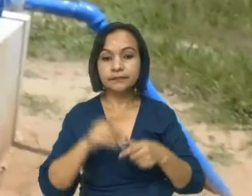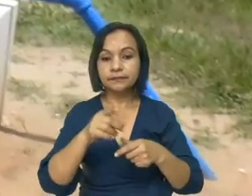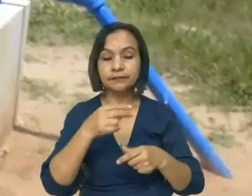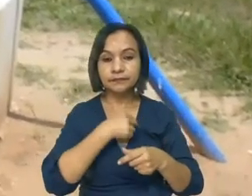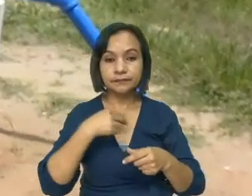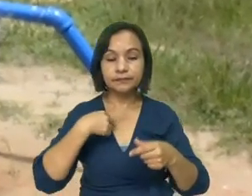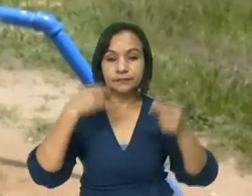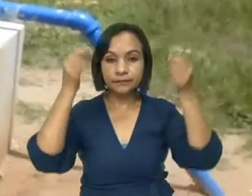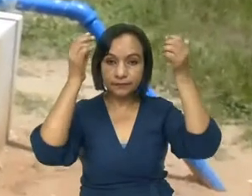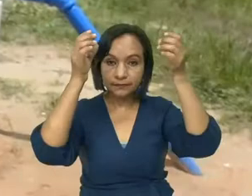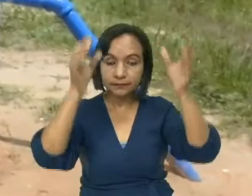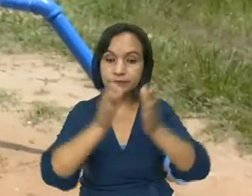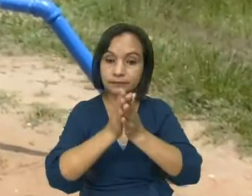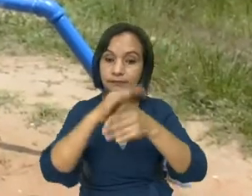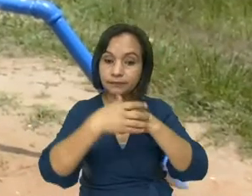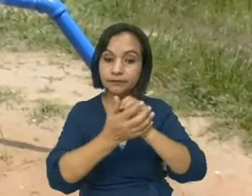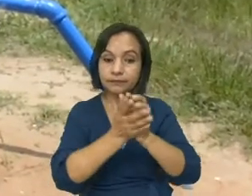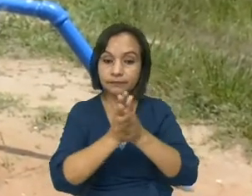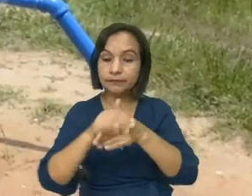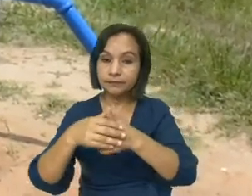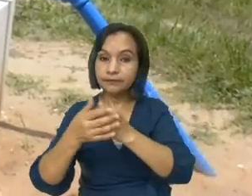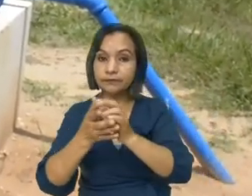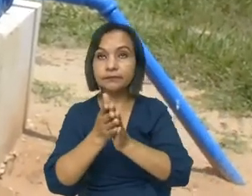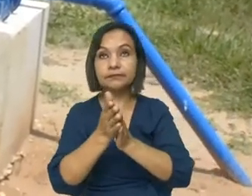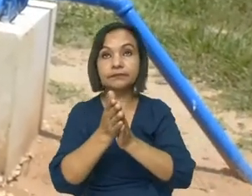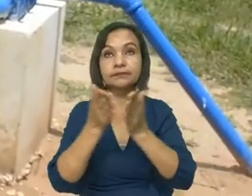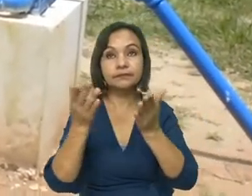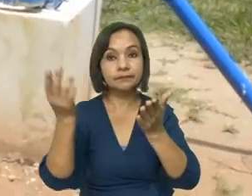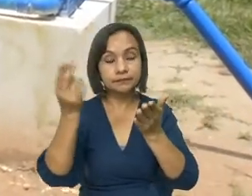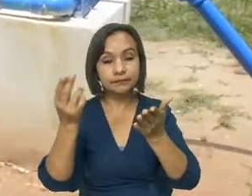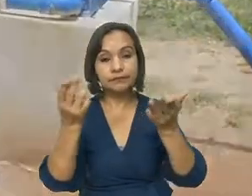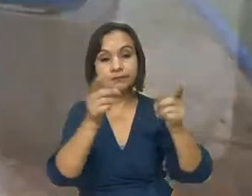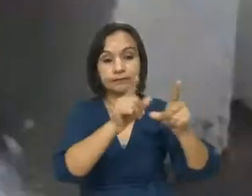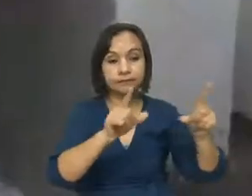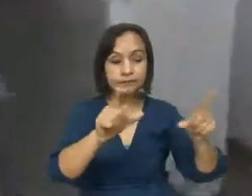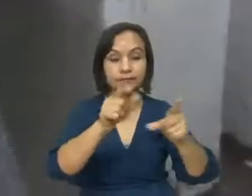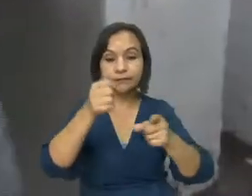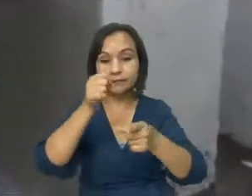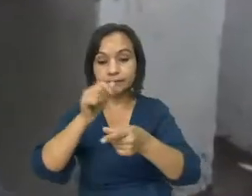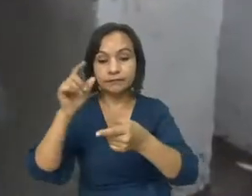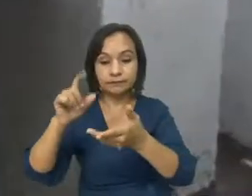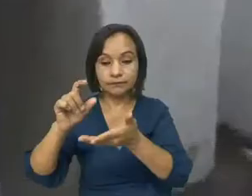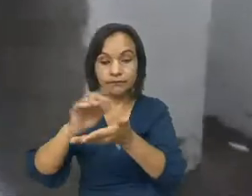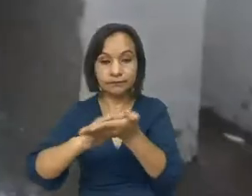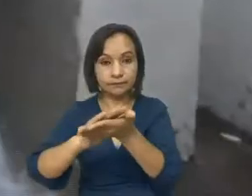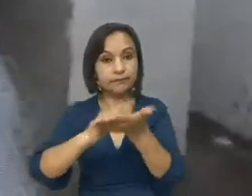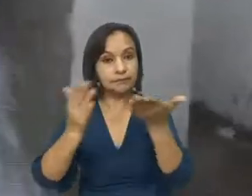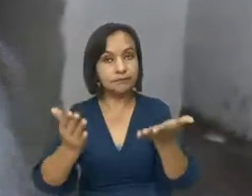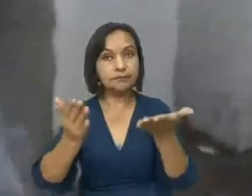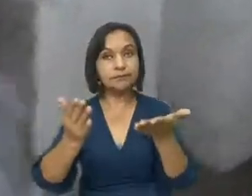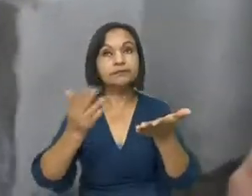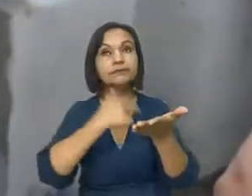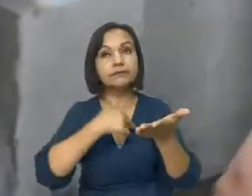implementando esta cultura de lavado de manos, y para eso tiene que haber instalaciones, tiene que haber agua y jabón. Entonces, eso ya lo